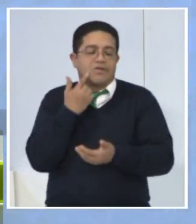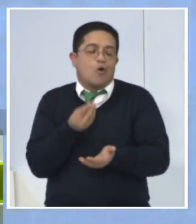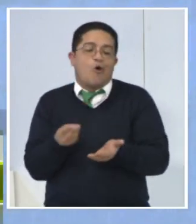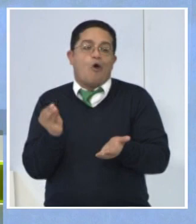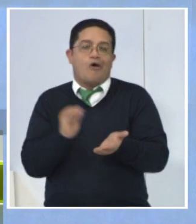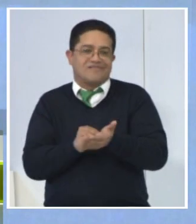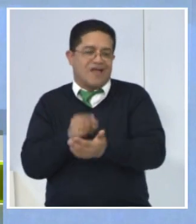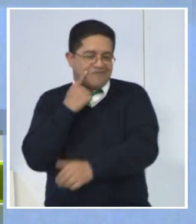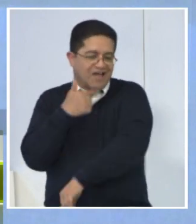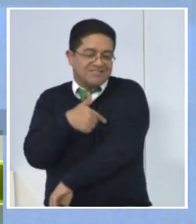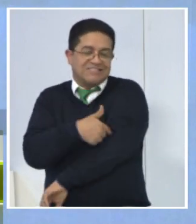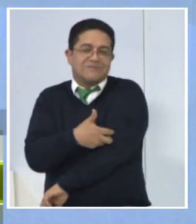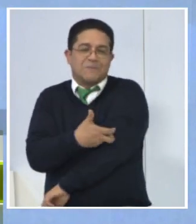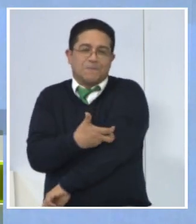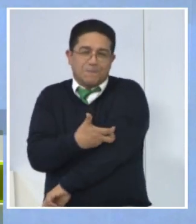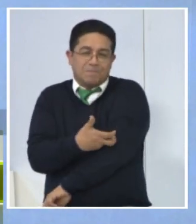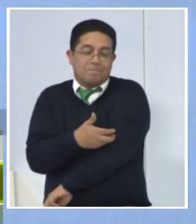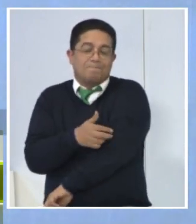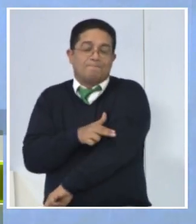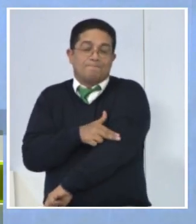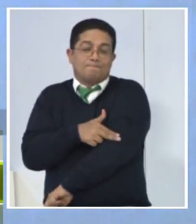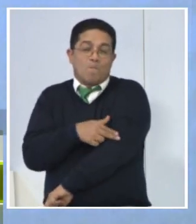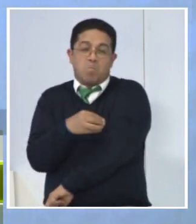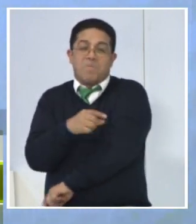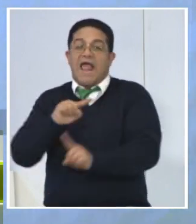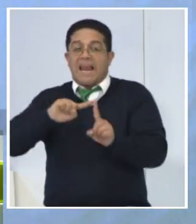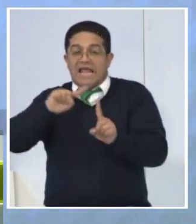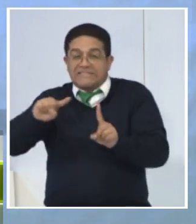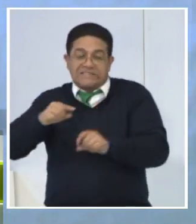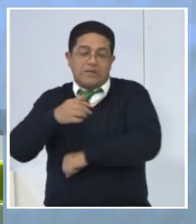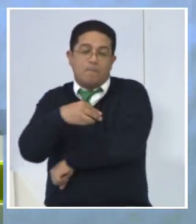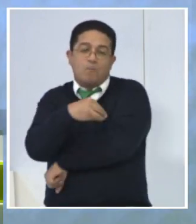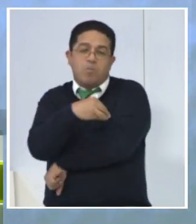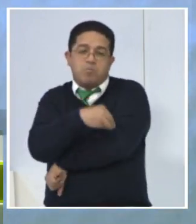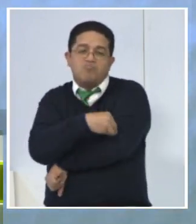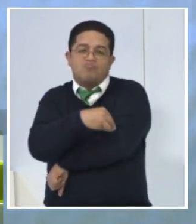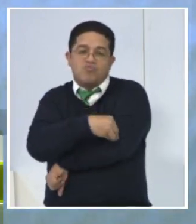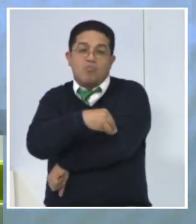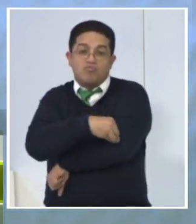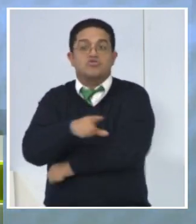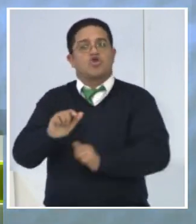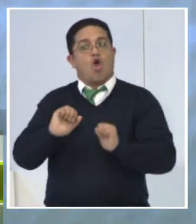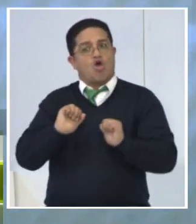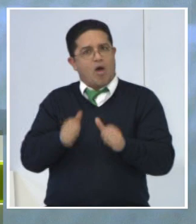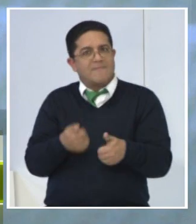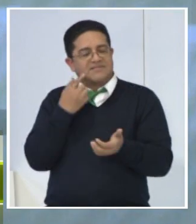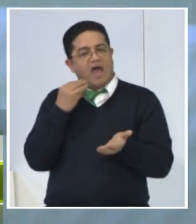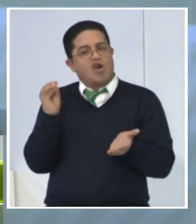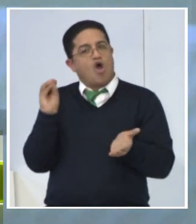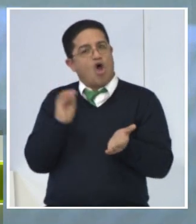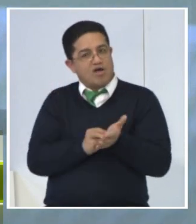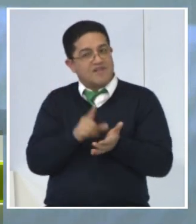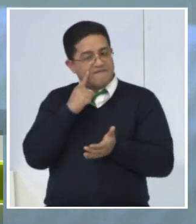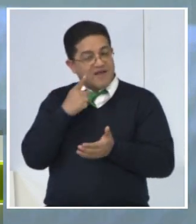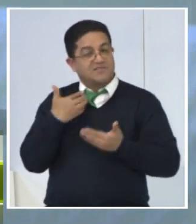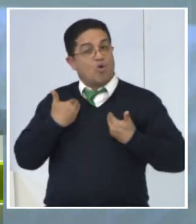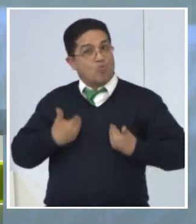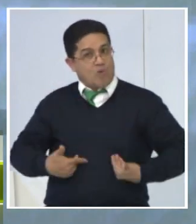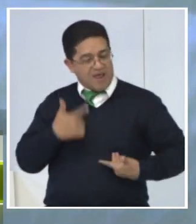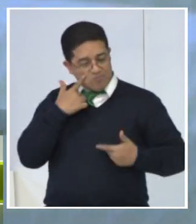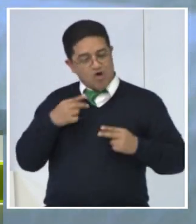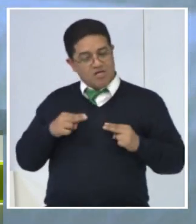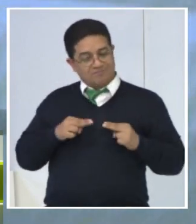como lesionar la zona con ondas de choque focales para así iniciar de nuevo ese proceso de regeneración y